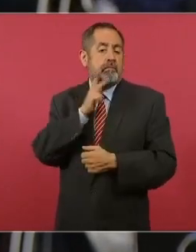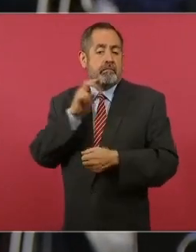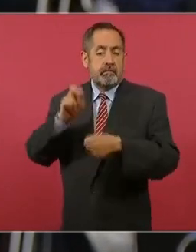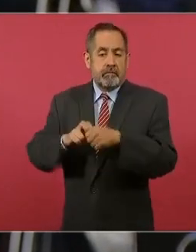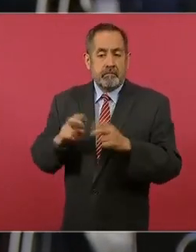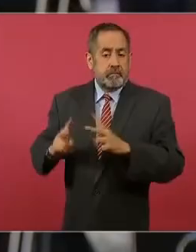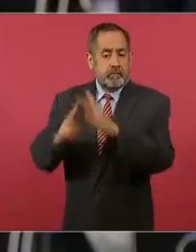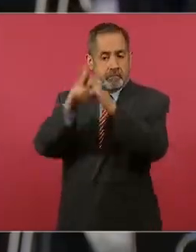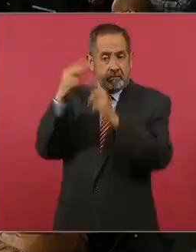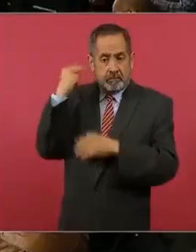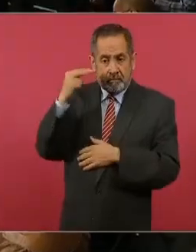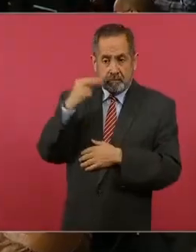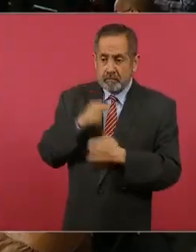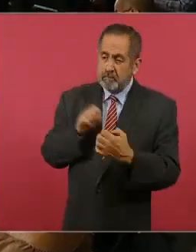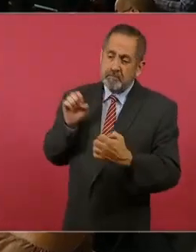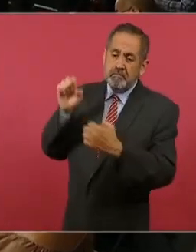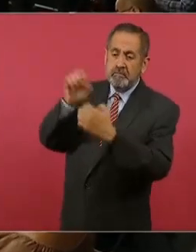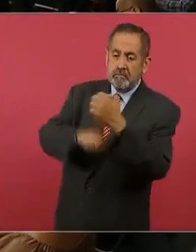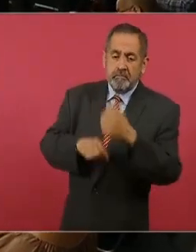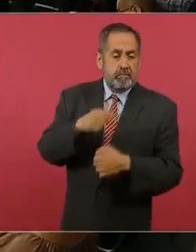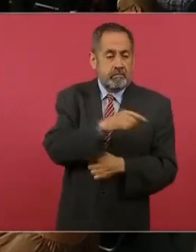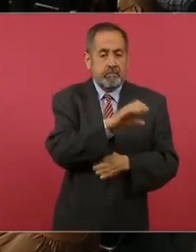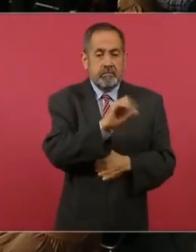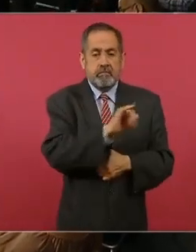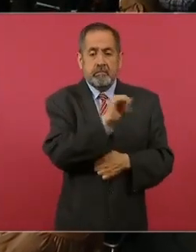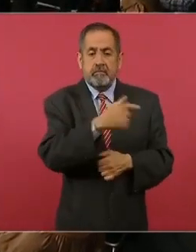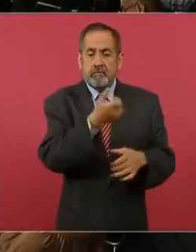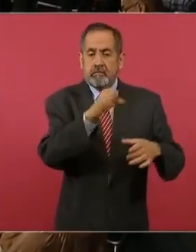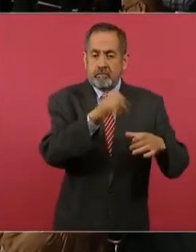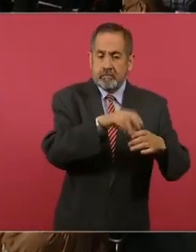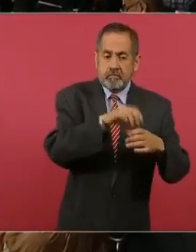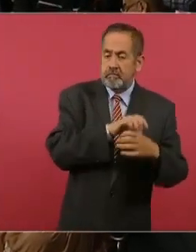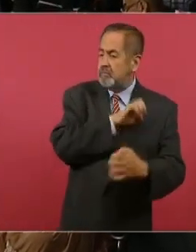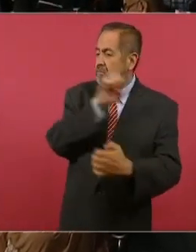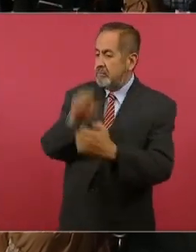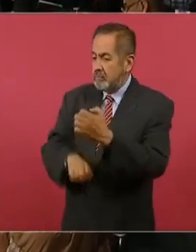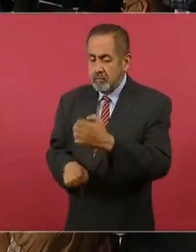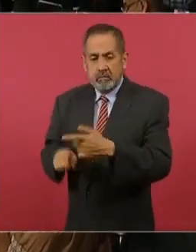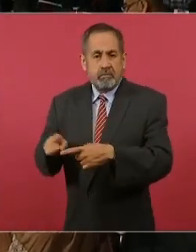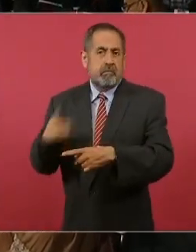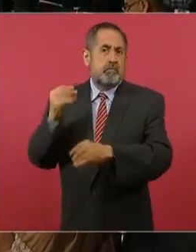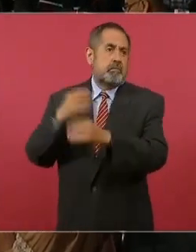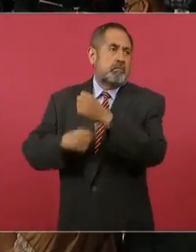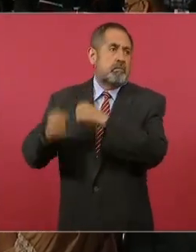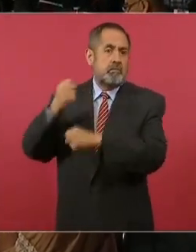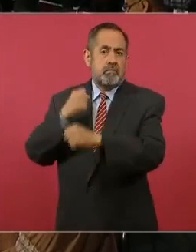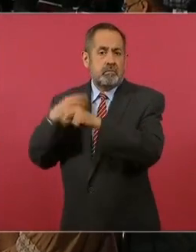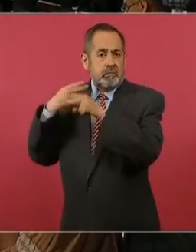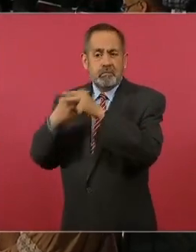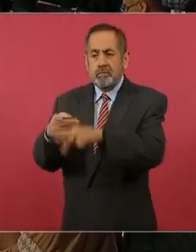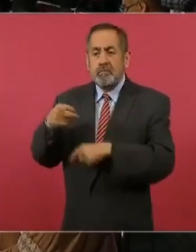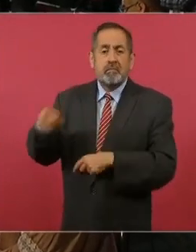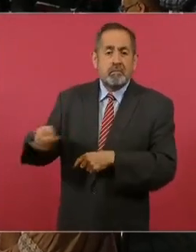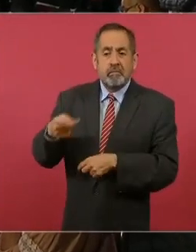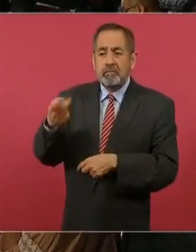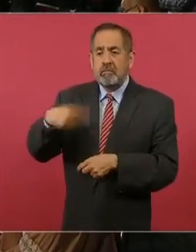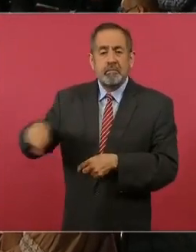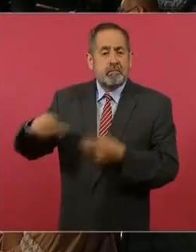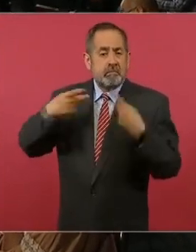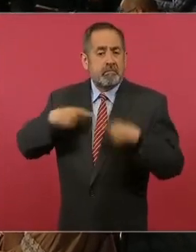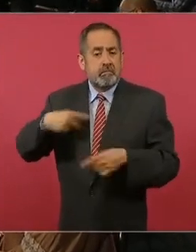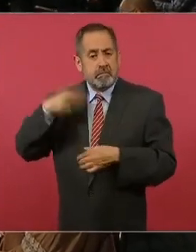Rica, Veracruz, fueron defraudados por una caja de ahorros y piden su intervención, presidente, ya que es un problema tan añejo y afecta a varias familias veracruzanas,